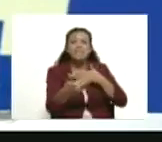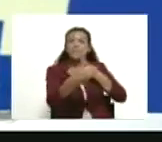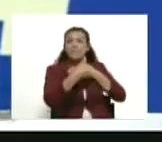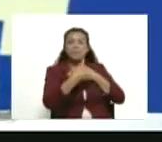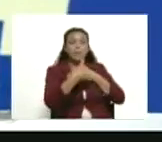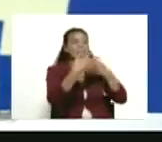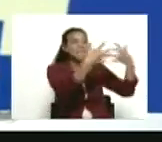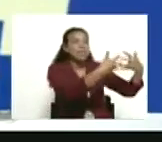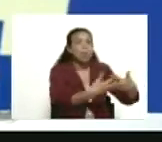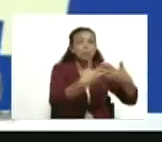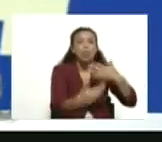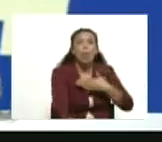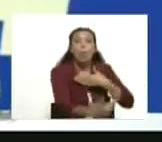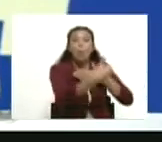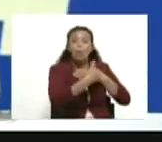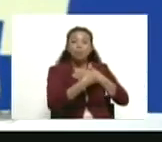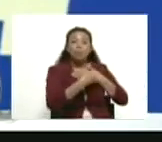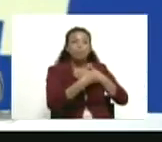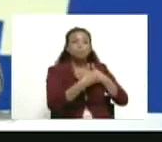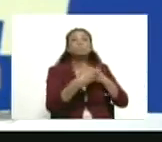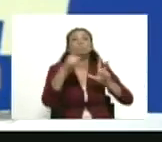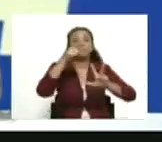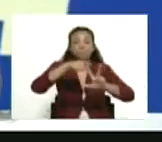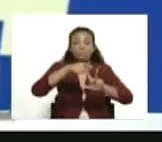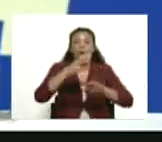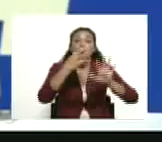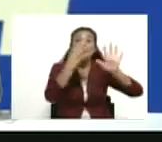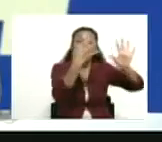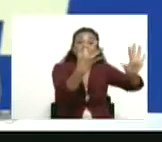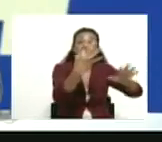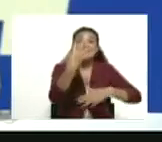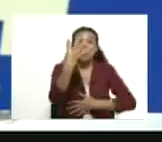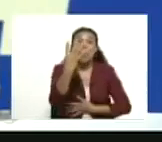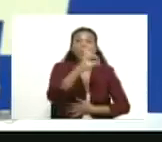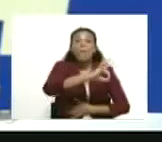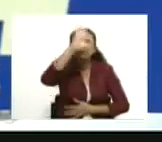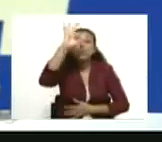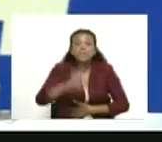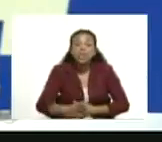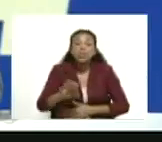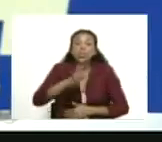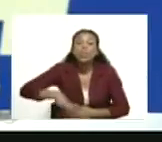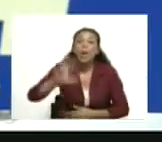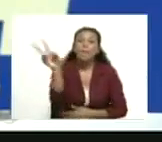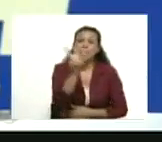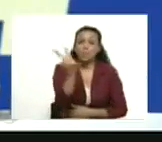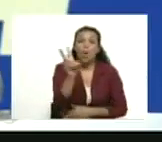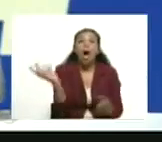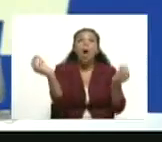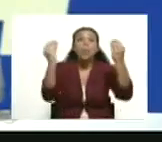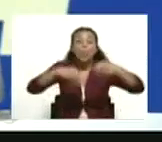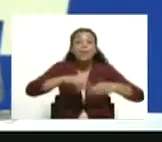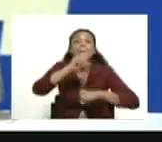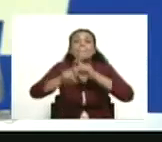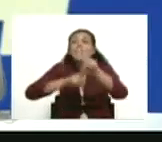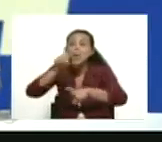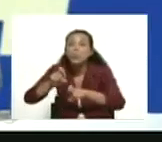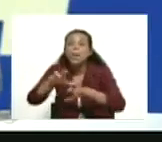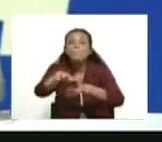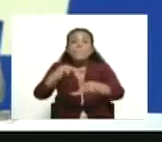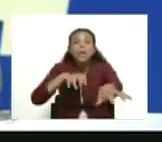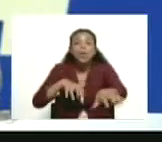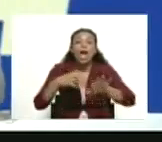unilaterales. Y es consenso del 84% de Venezuela. De acuerdo a todas las encuestas,